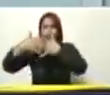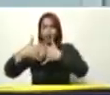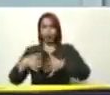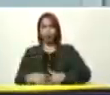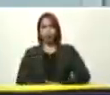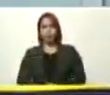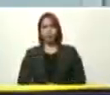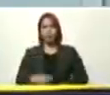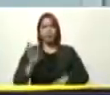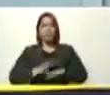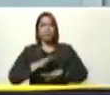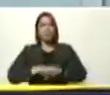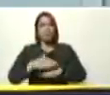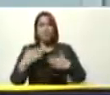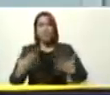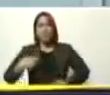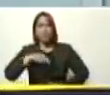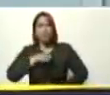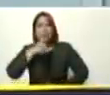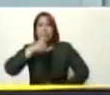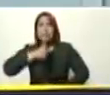¿Y por qué nosotros aguantamos?